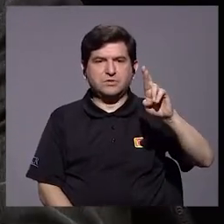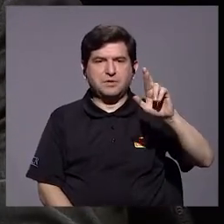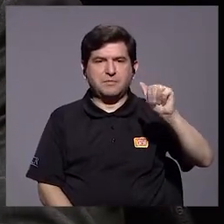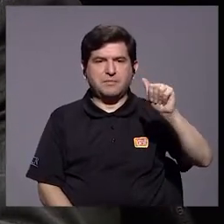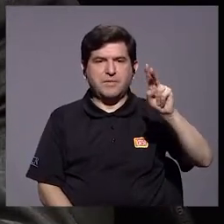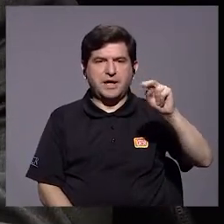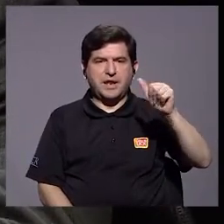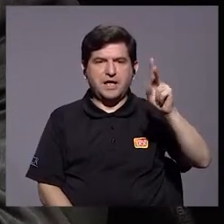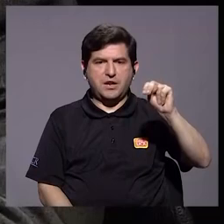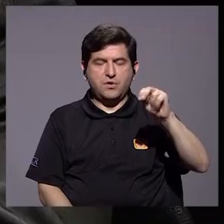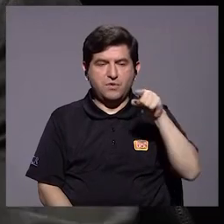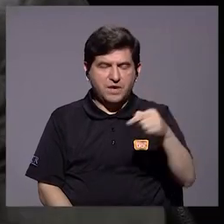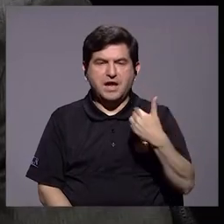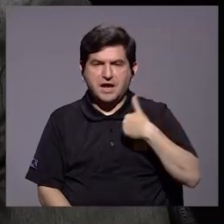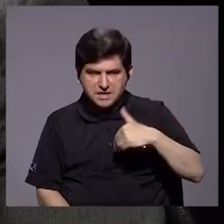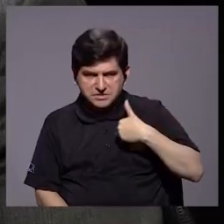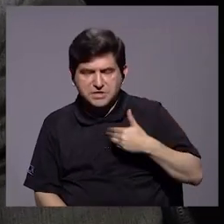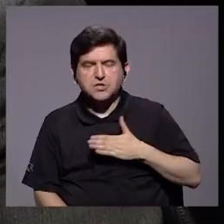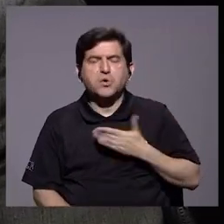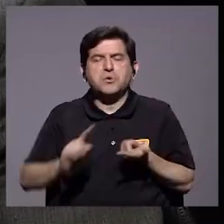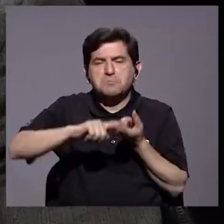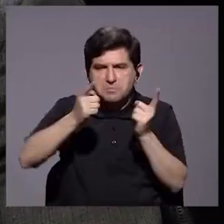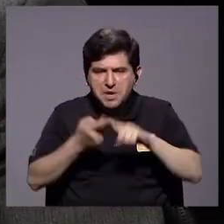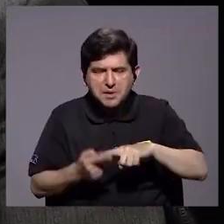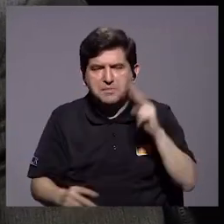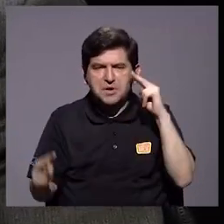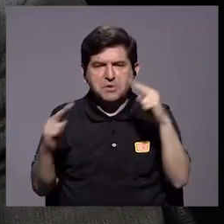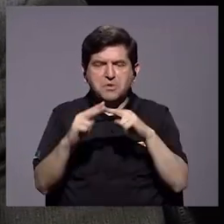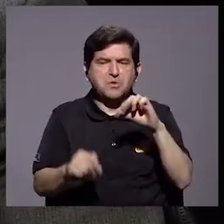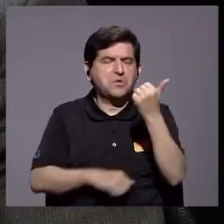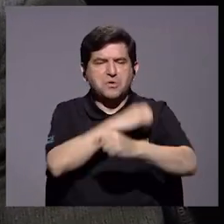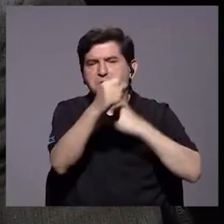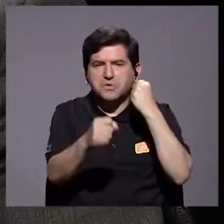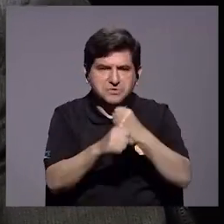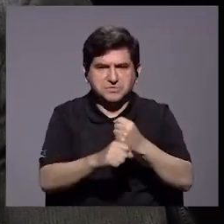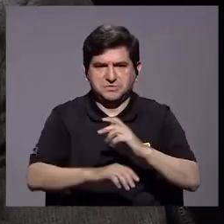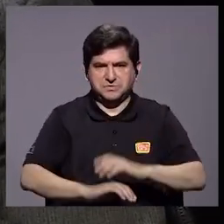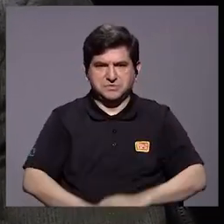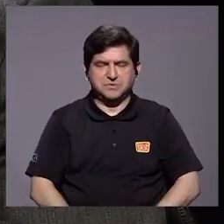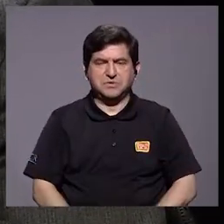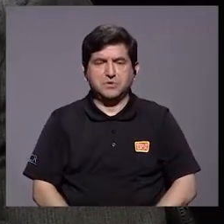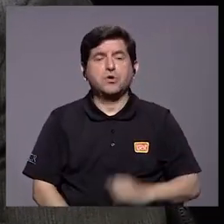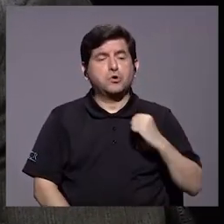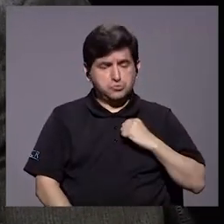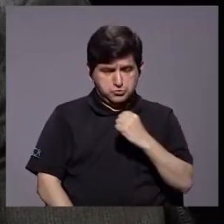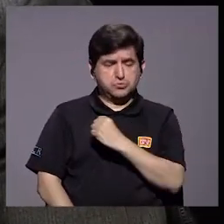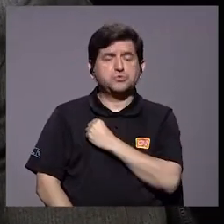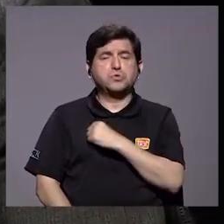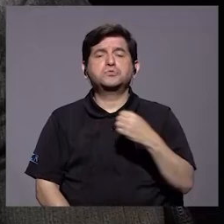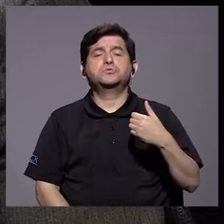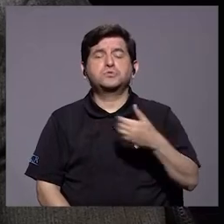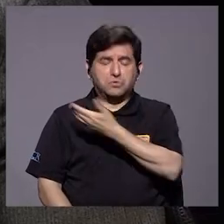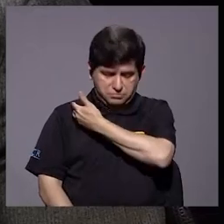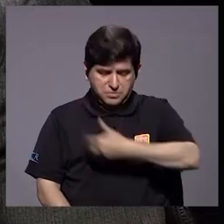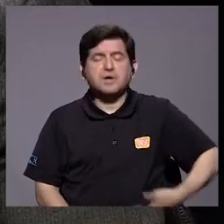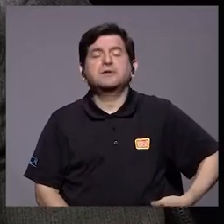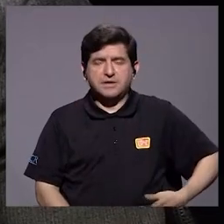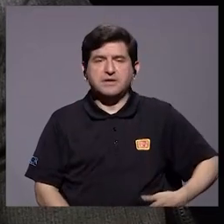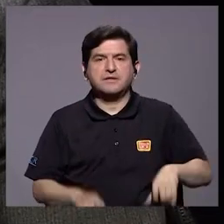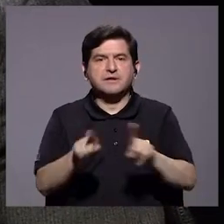el señor paint y dice este señor brawn es amigo mío lo conozco desde hace 10 años es socio en lo sport herediano